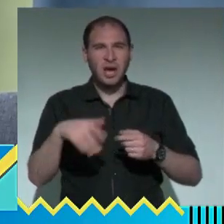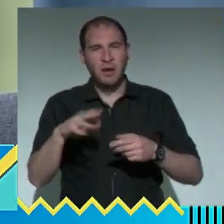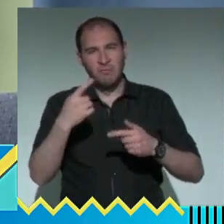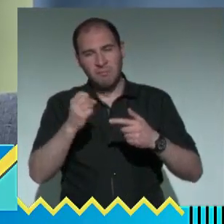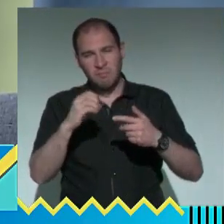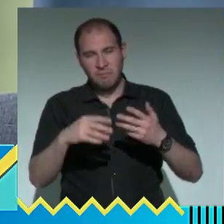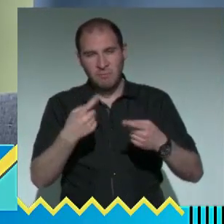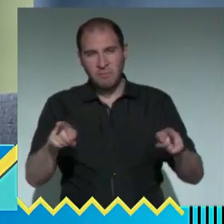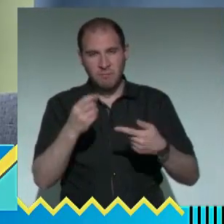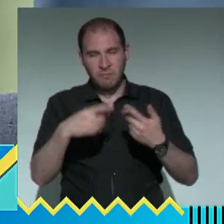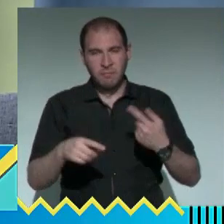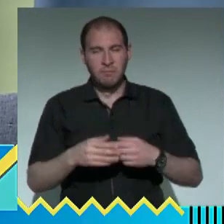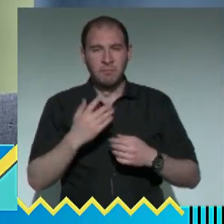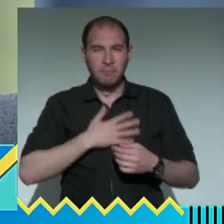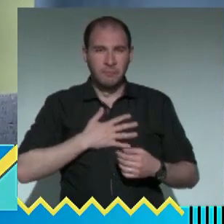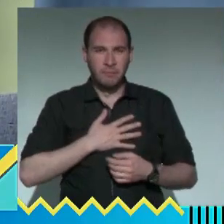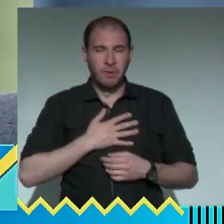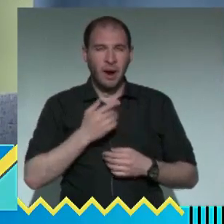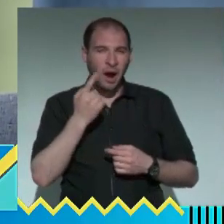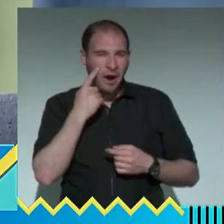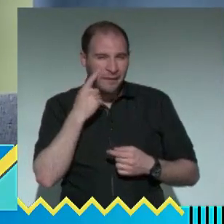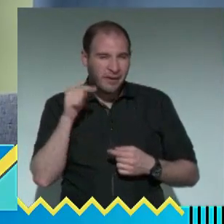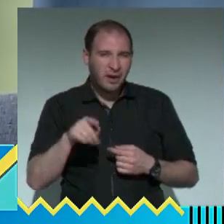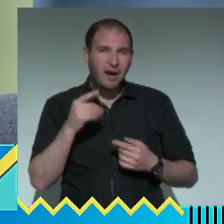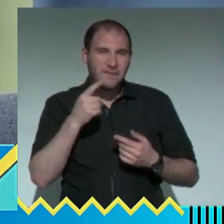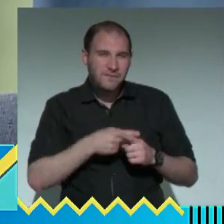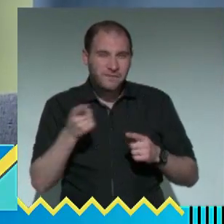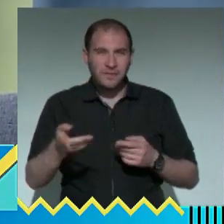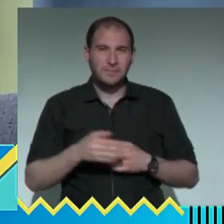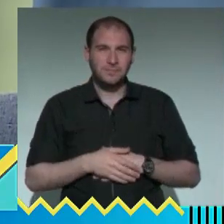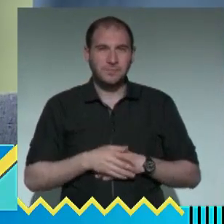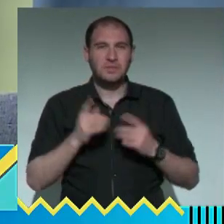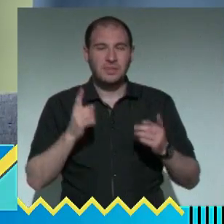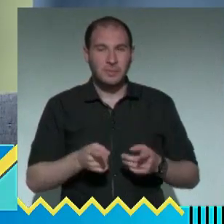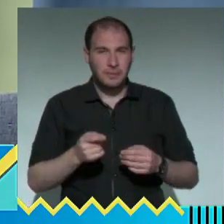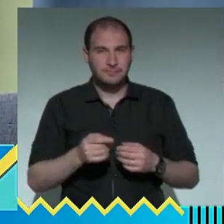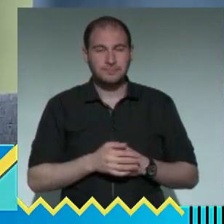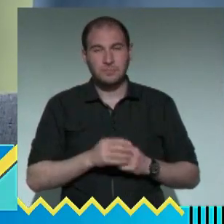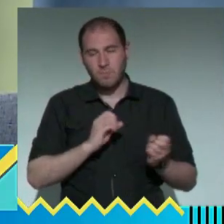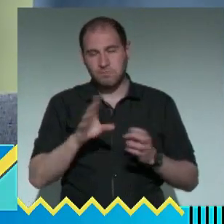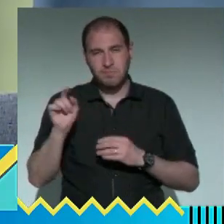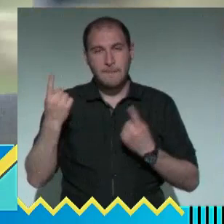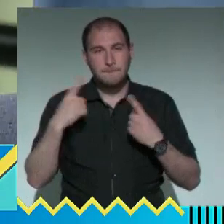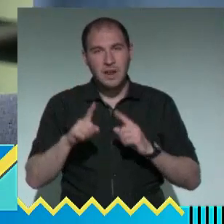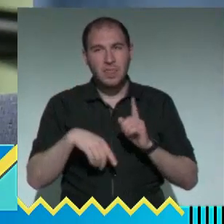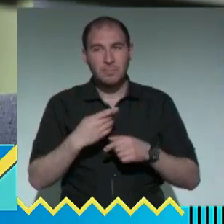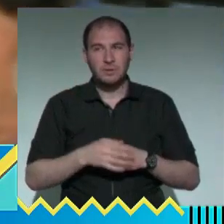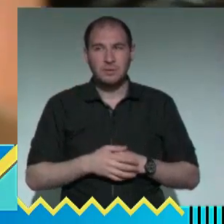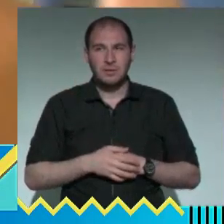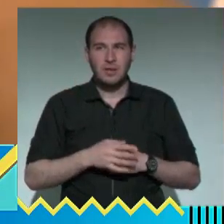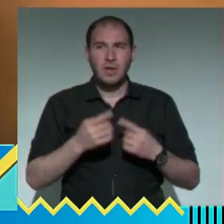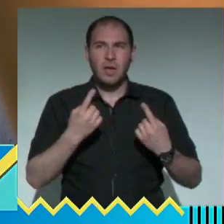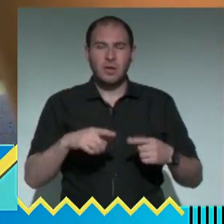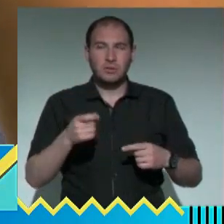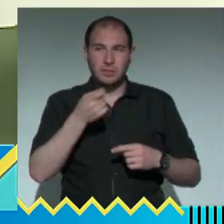B, como esa sensación también de lo que estaba viviendo él, de la fiesta y que eso, también se trasladaba ahí. Pero después aparecen cosas por ahí un